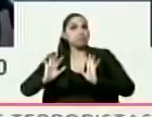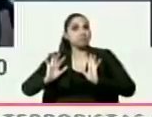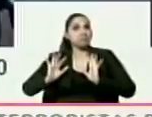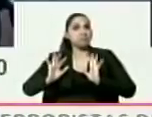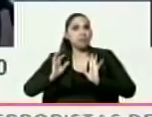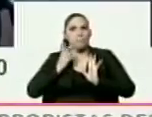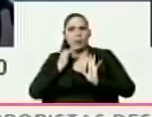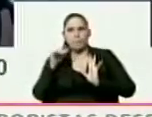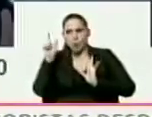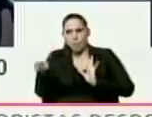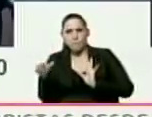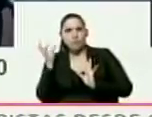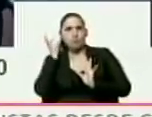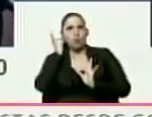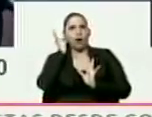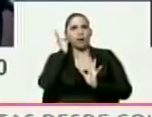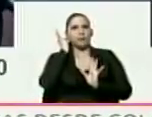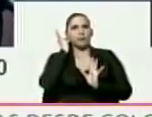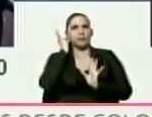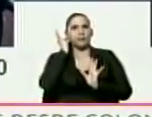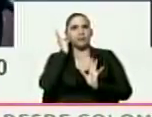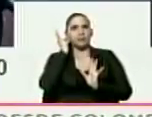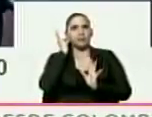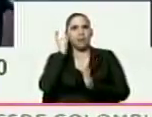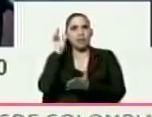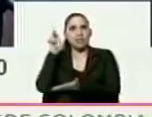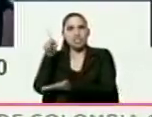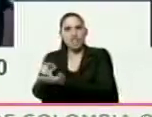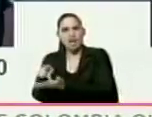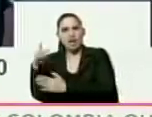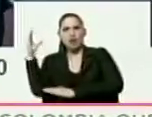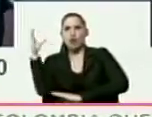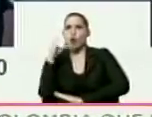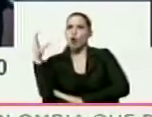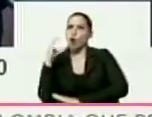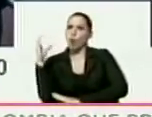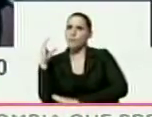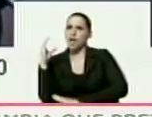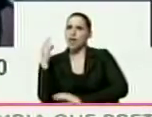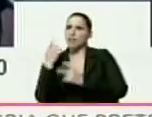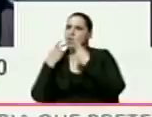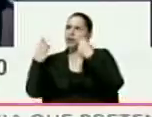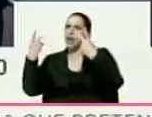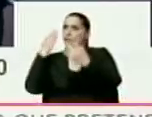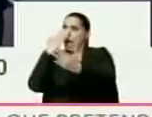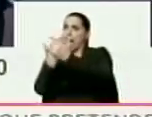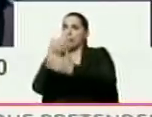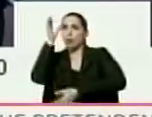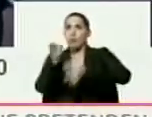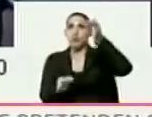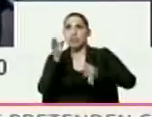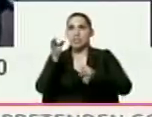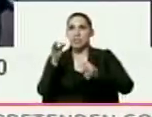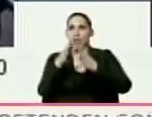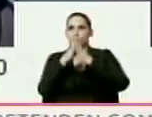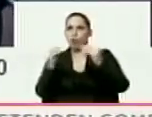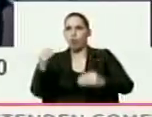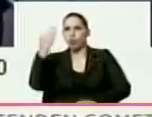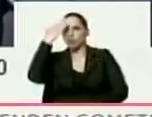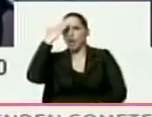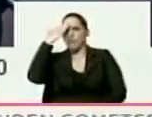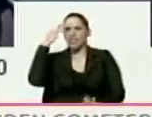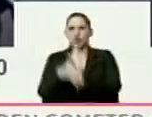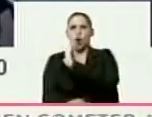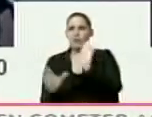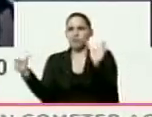la senadora Aída Merlano llegue a Colombia y declare ante la justicia todo lo que sabe de la